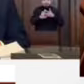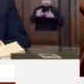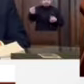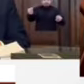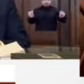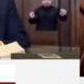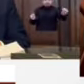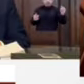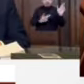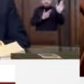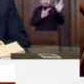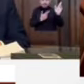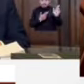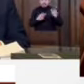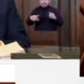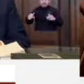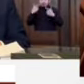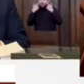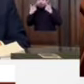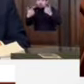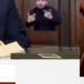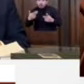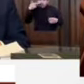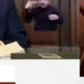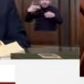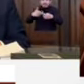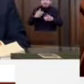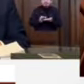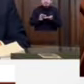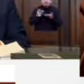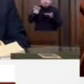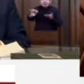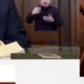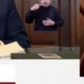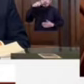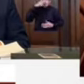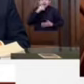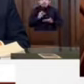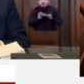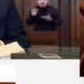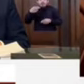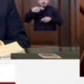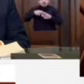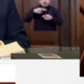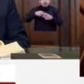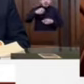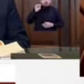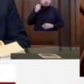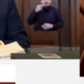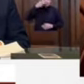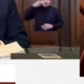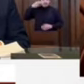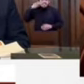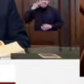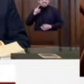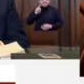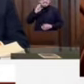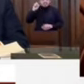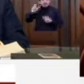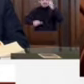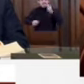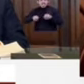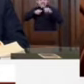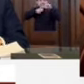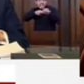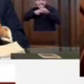a casi 35 días de la votación del juicio político no hay los votos Por qué Porque ni siquiera tienen garantizados a